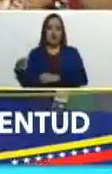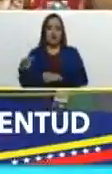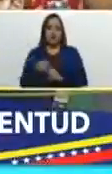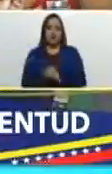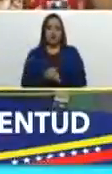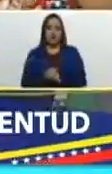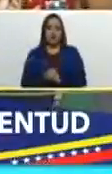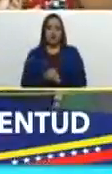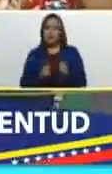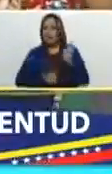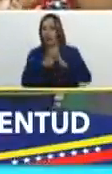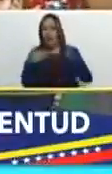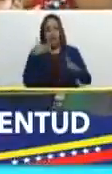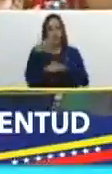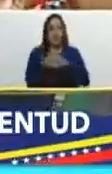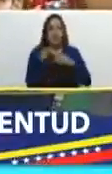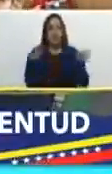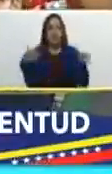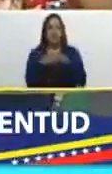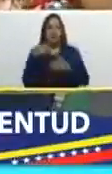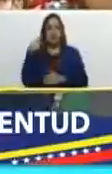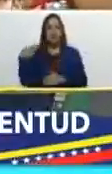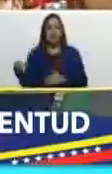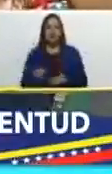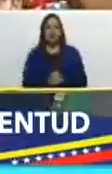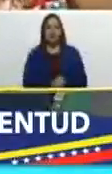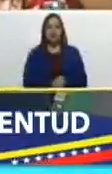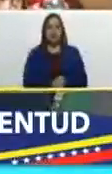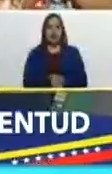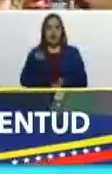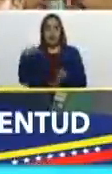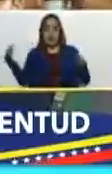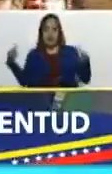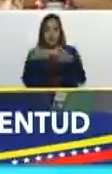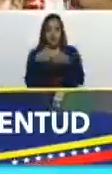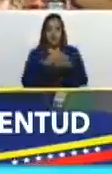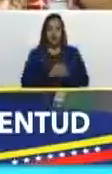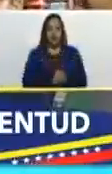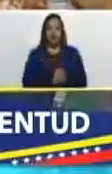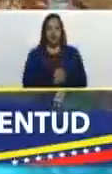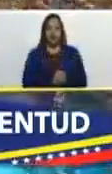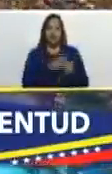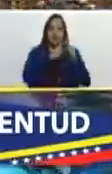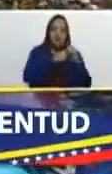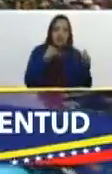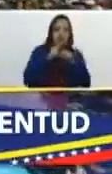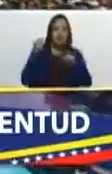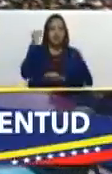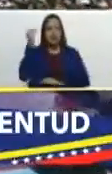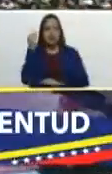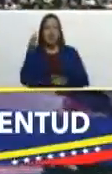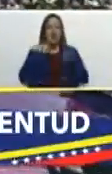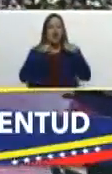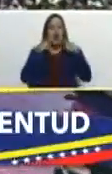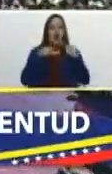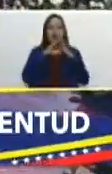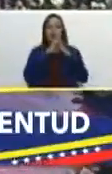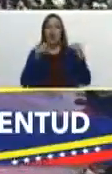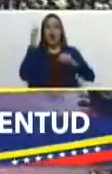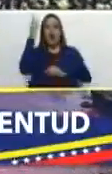más allá de un partido político. Es el Congreso de la diversidad y del colorido de toda